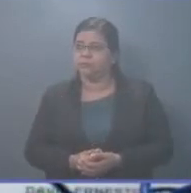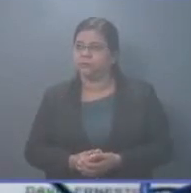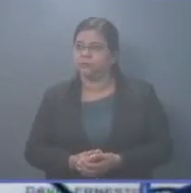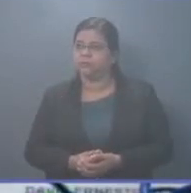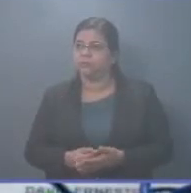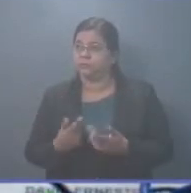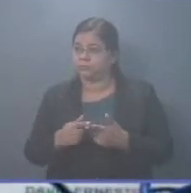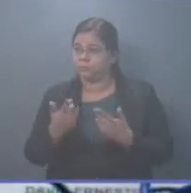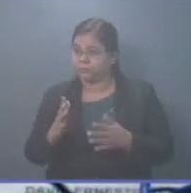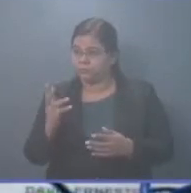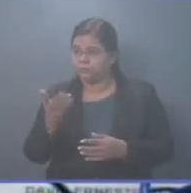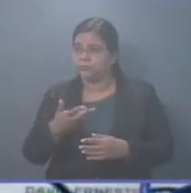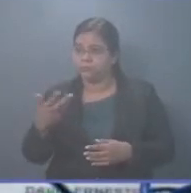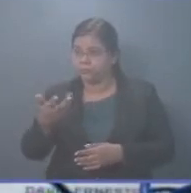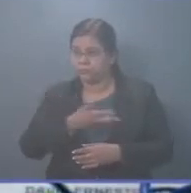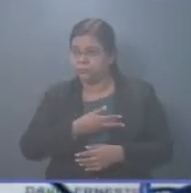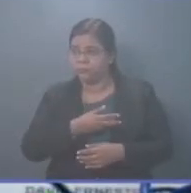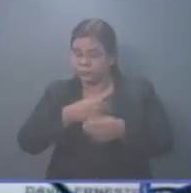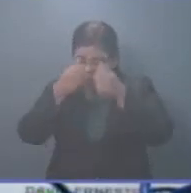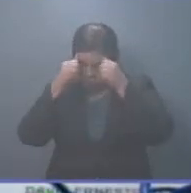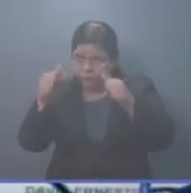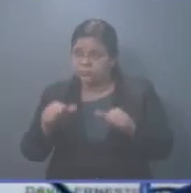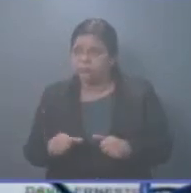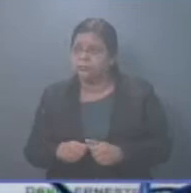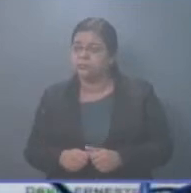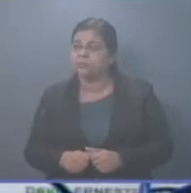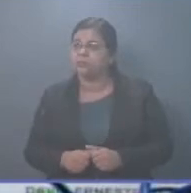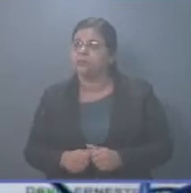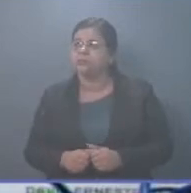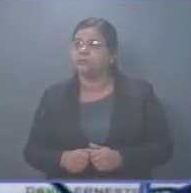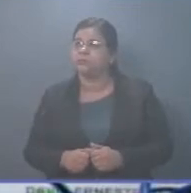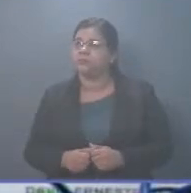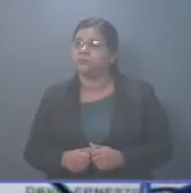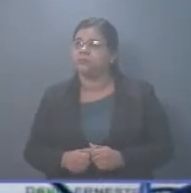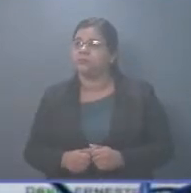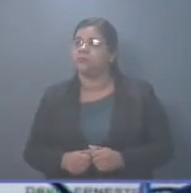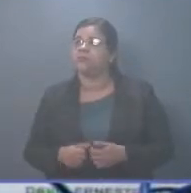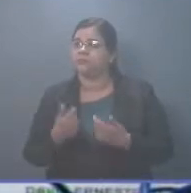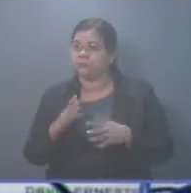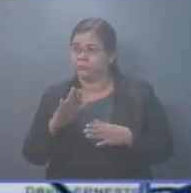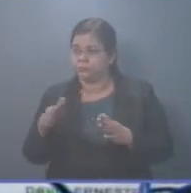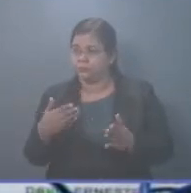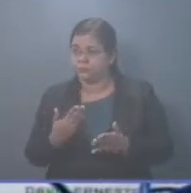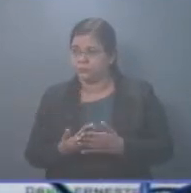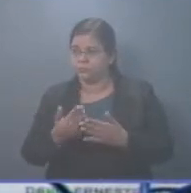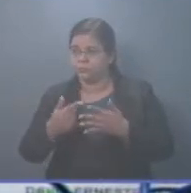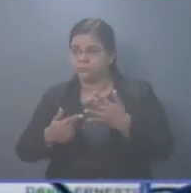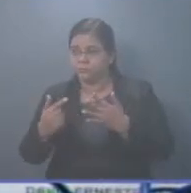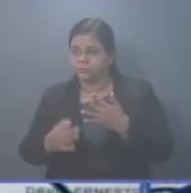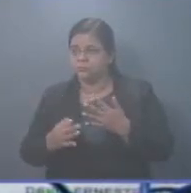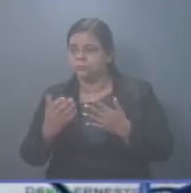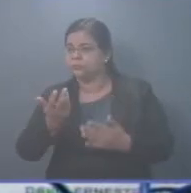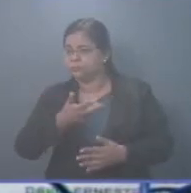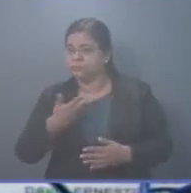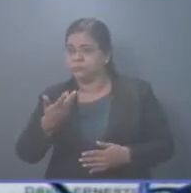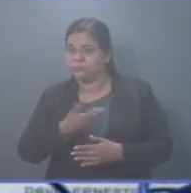pero seamos conscientes que pues obviamente esto sería un tema más que todo